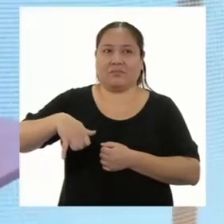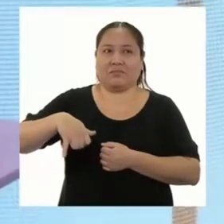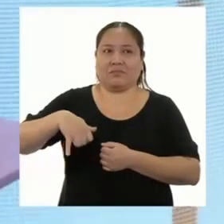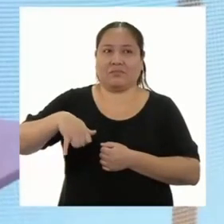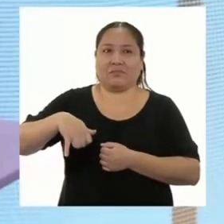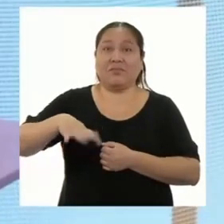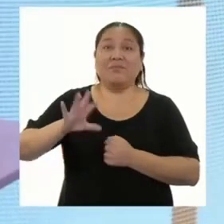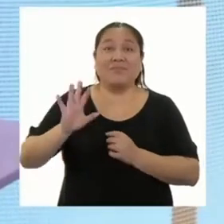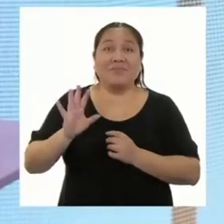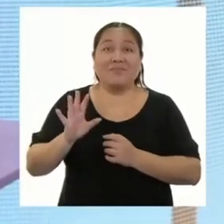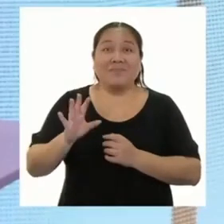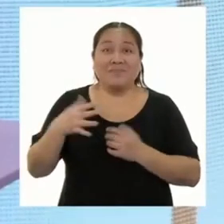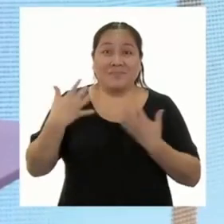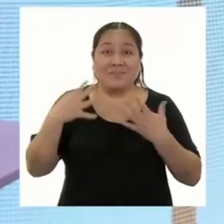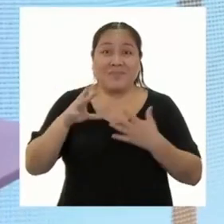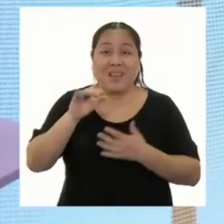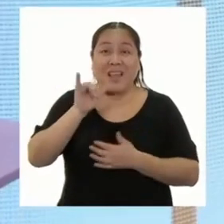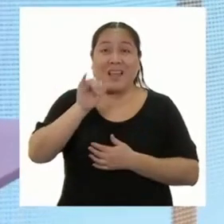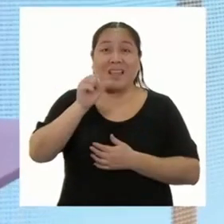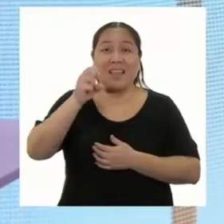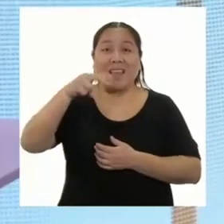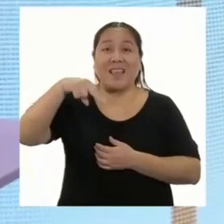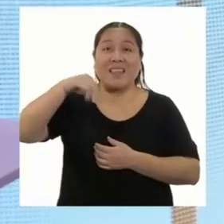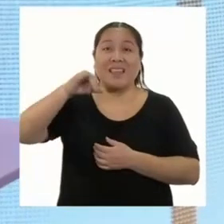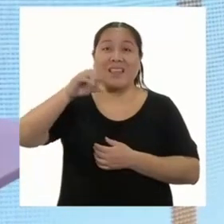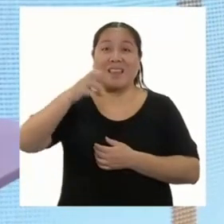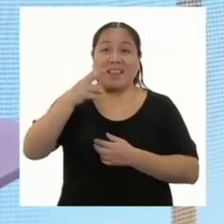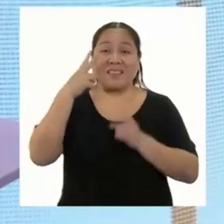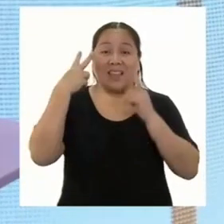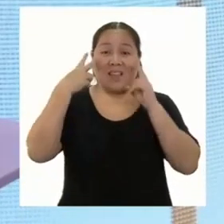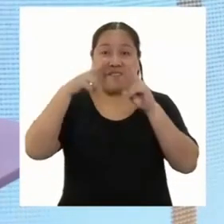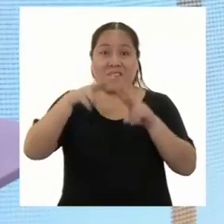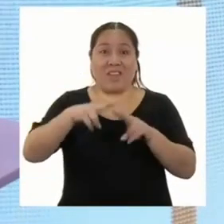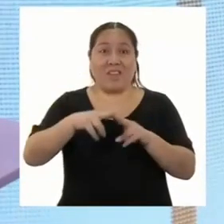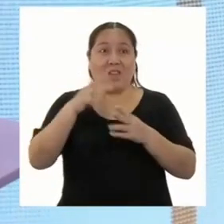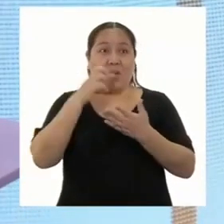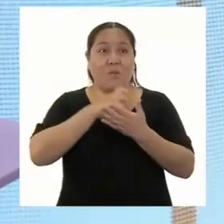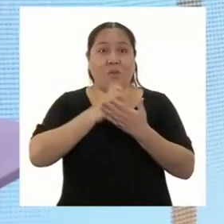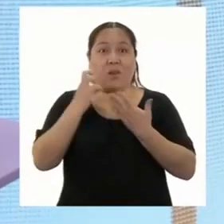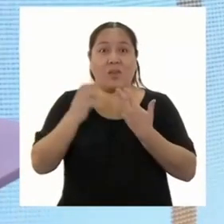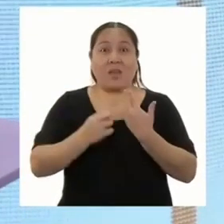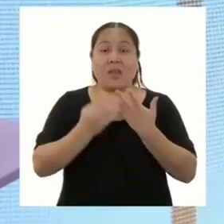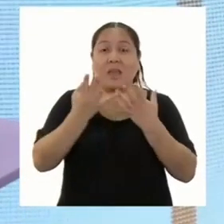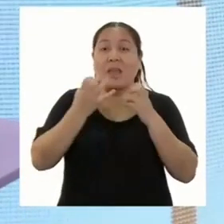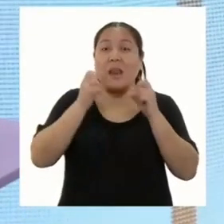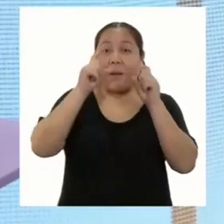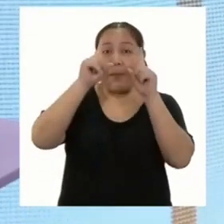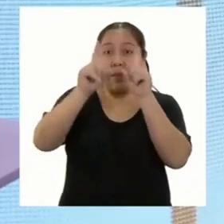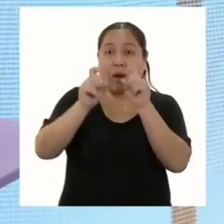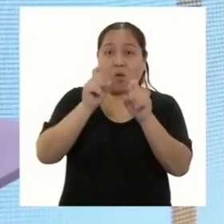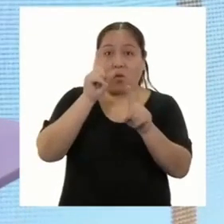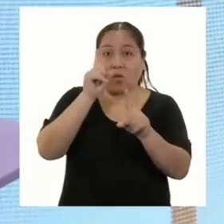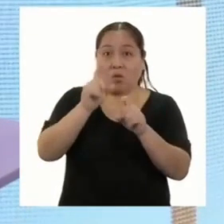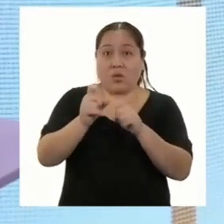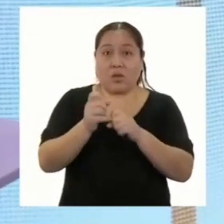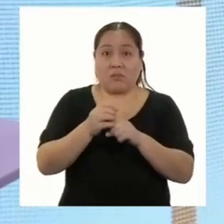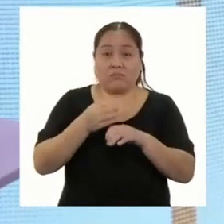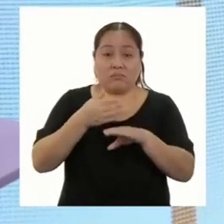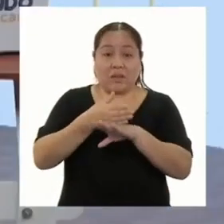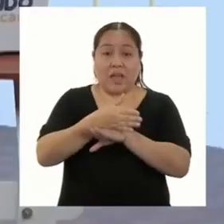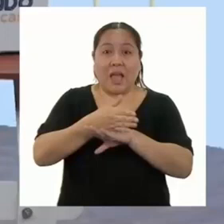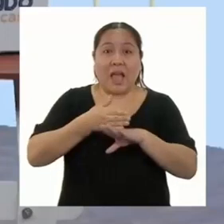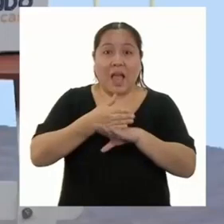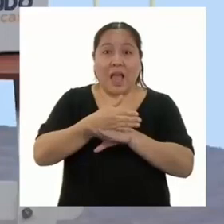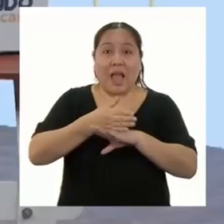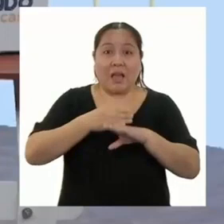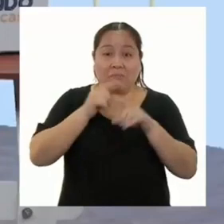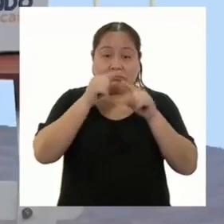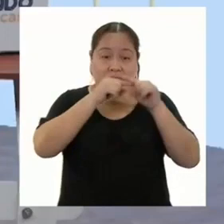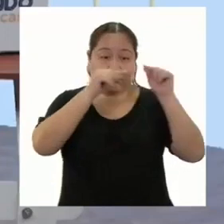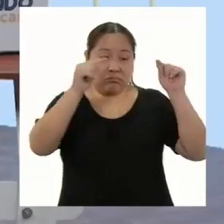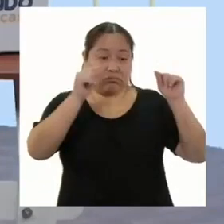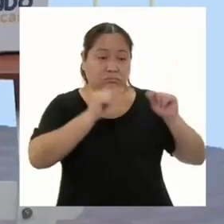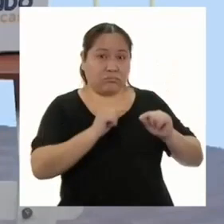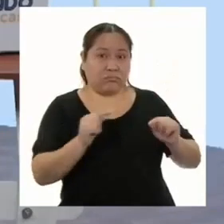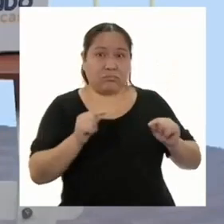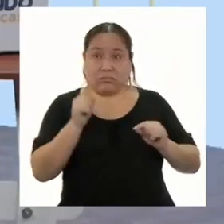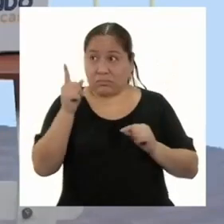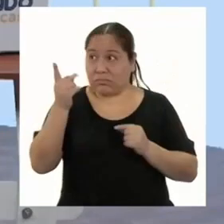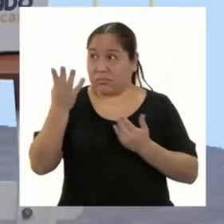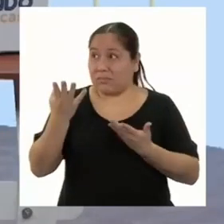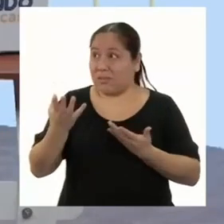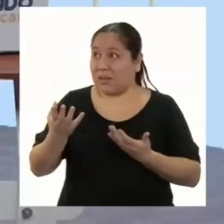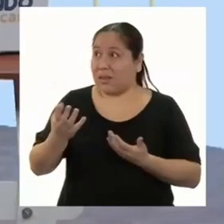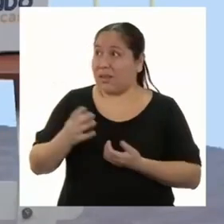¡Hey! Parece que Yanira está viendo el programa y tiene una consulta carpinterística. ¿Qué le parece,